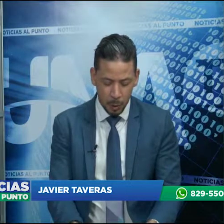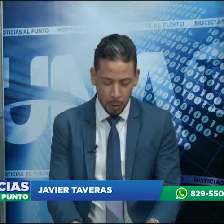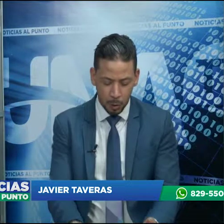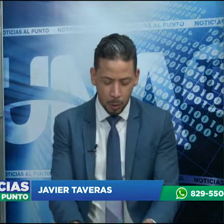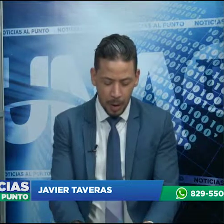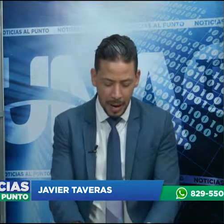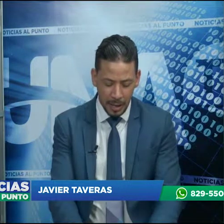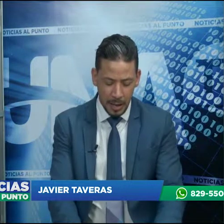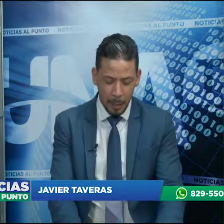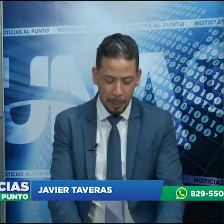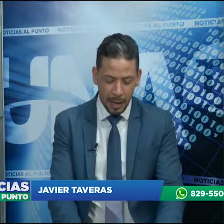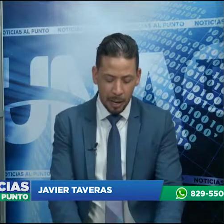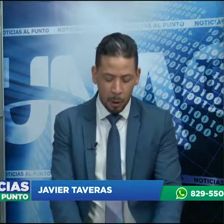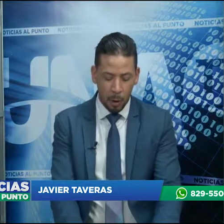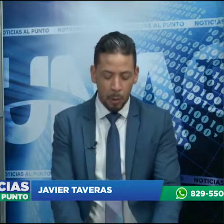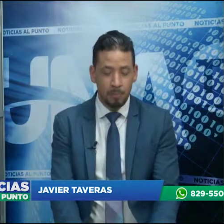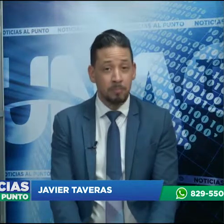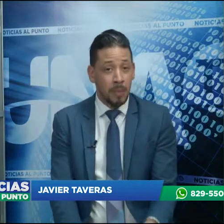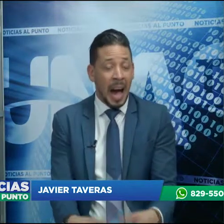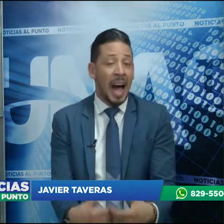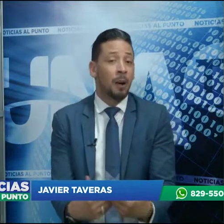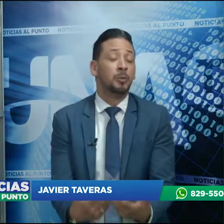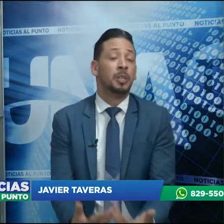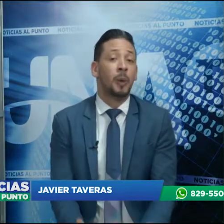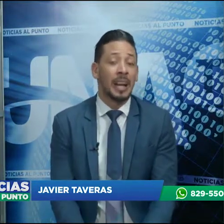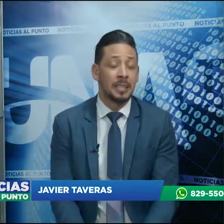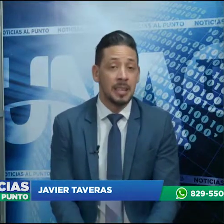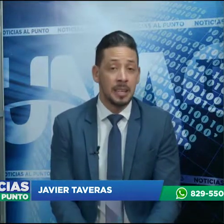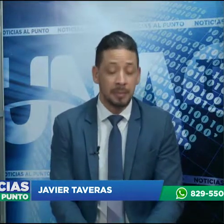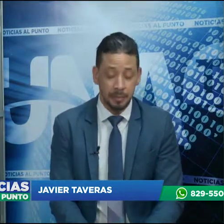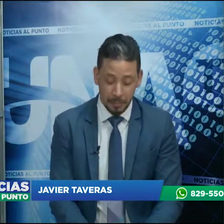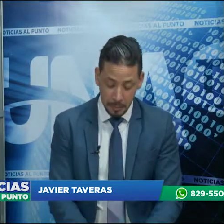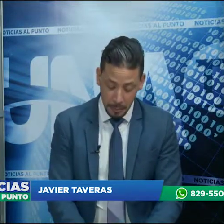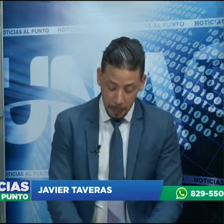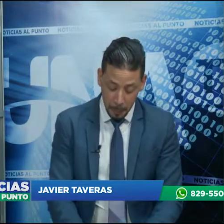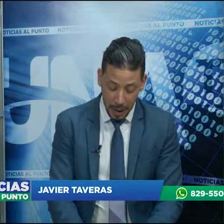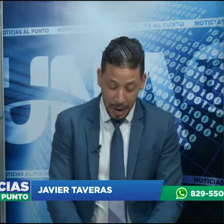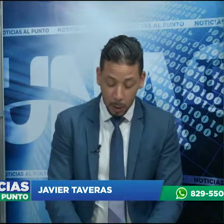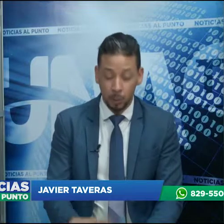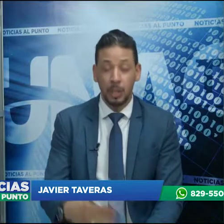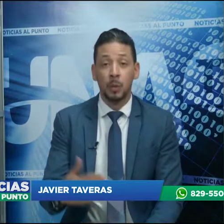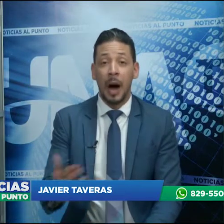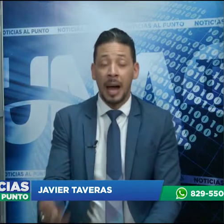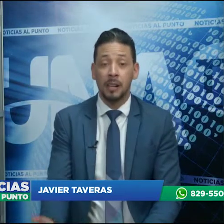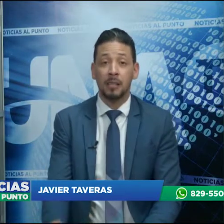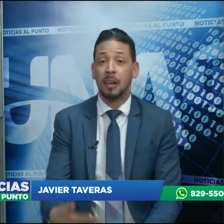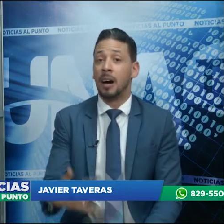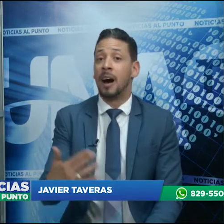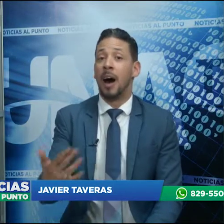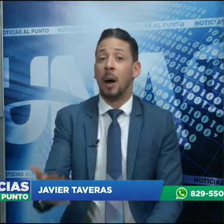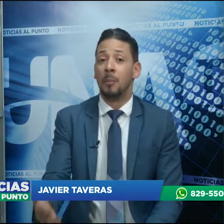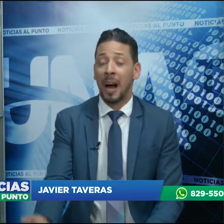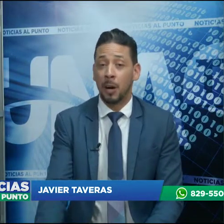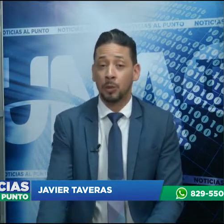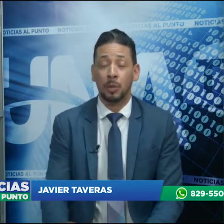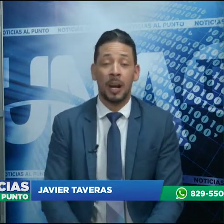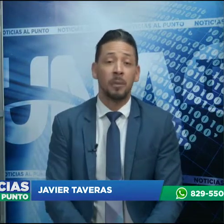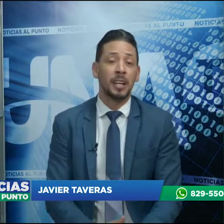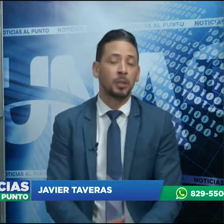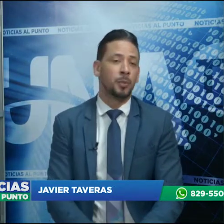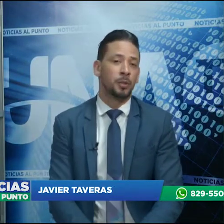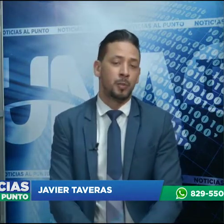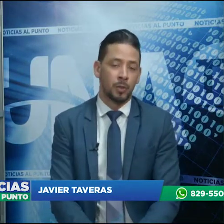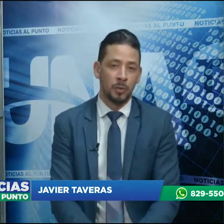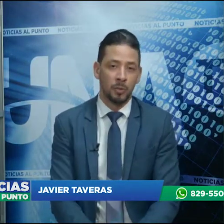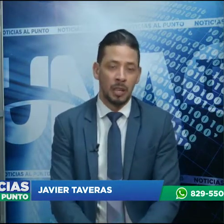uno que otro lugar pero va a continuar así va a continuar y van a continuar